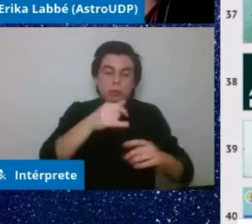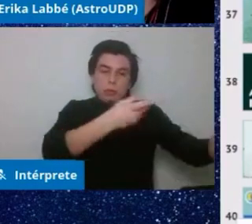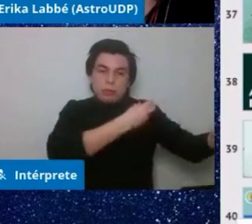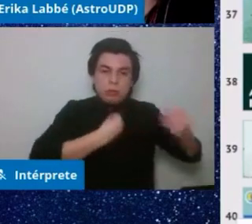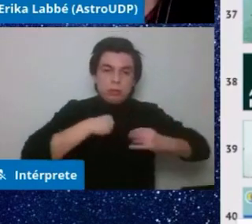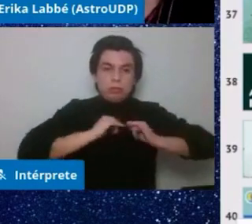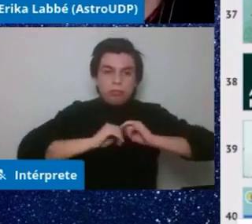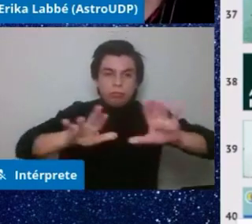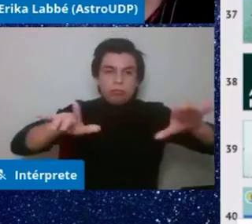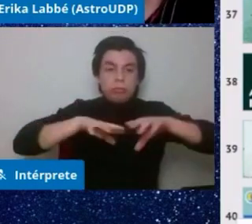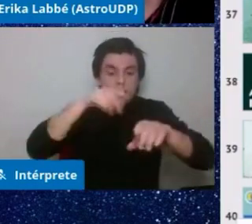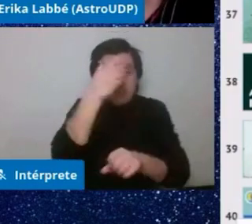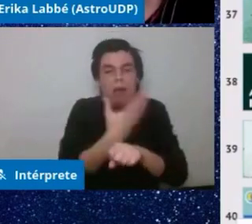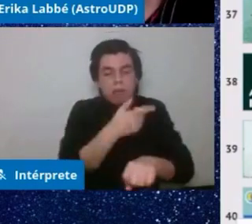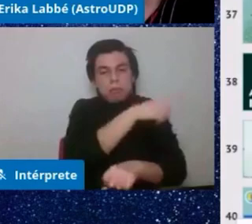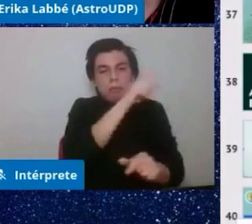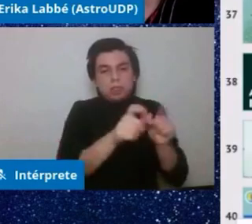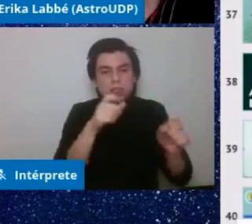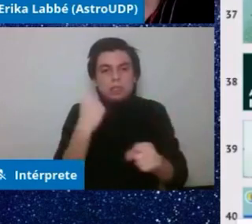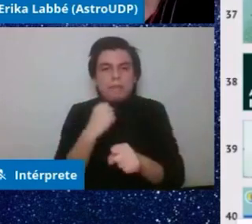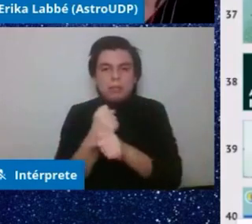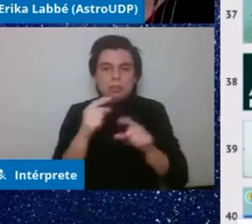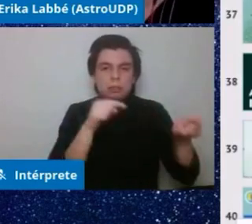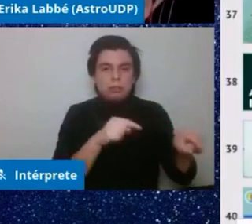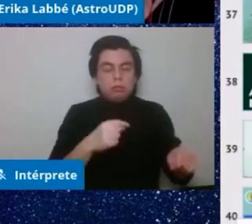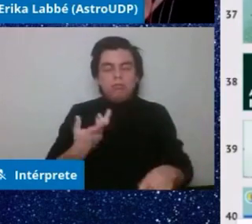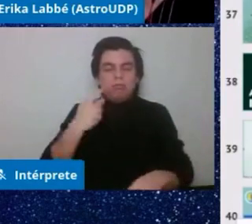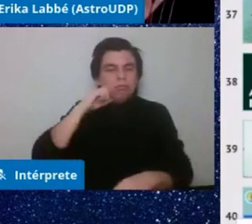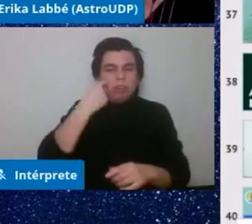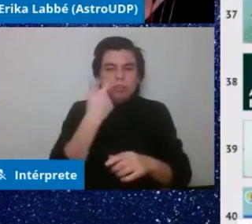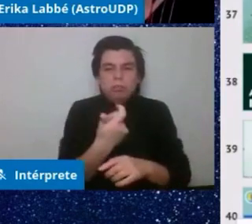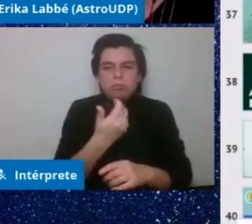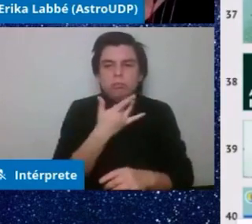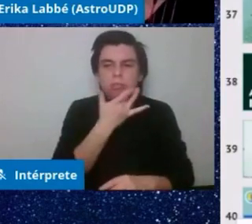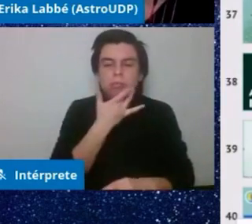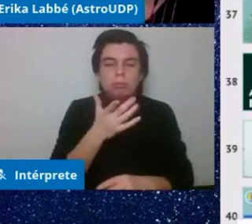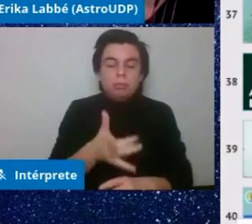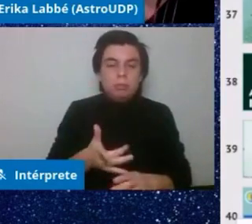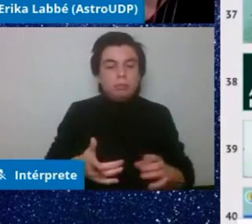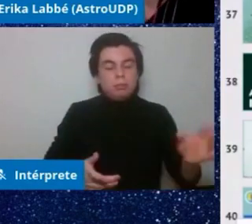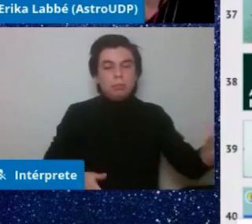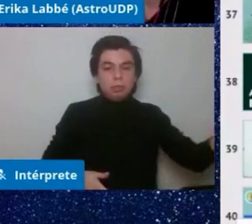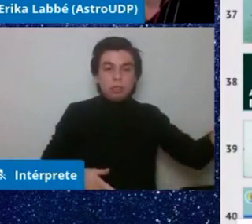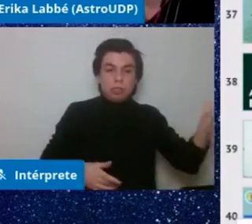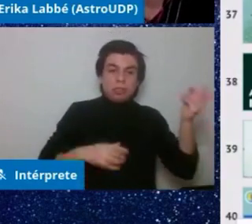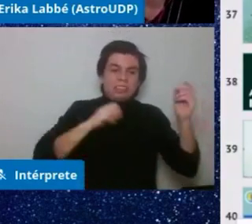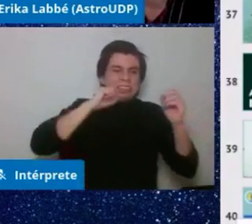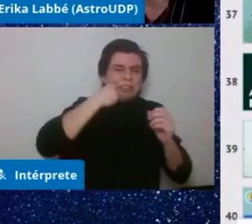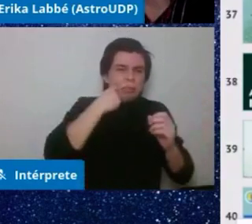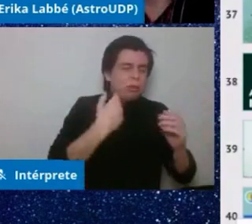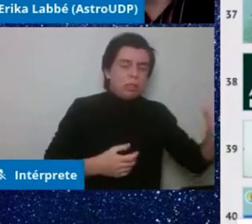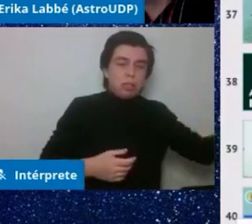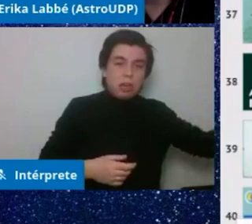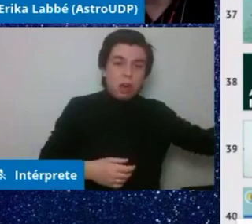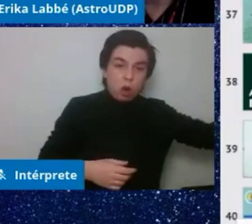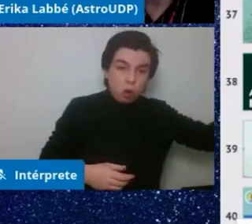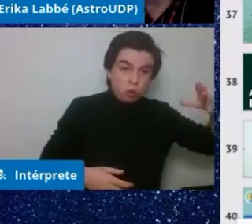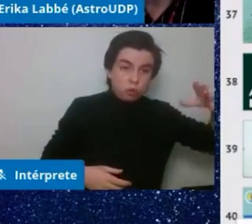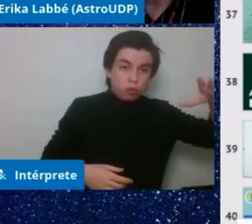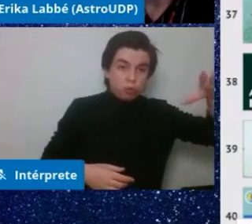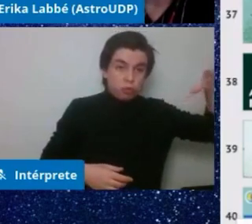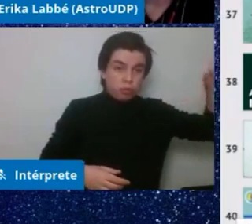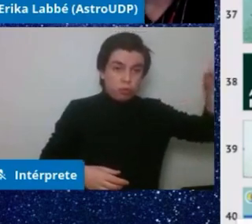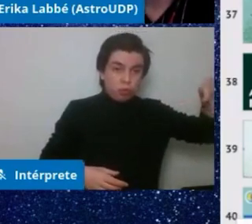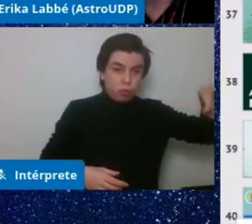personas trabajando en eso. Y como te digo, el concepto es relativamente simple, es transformar una cantidad de luz en un sonido que